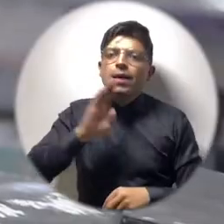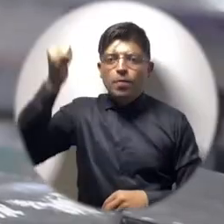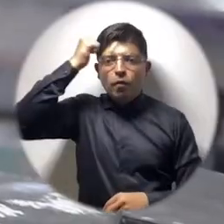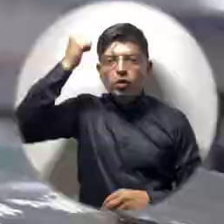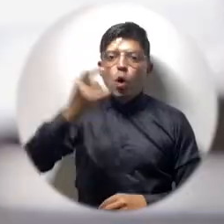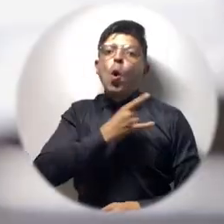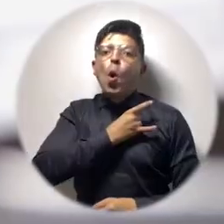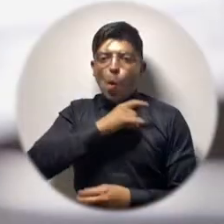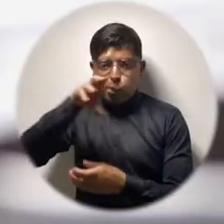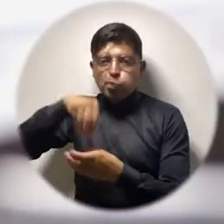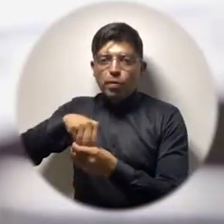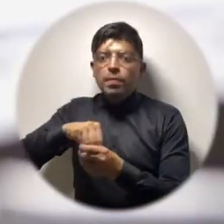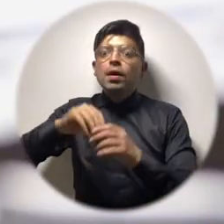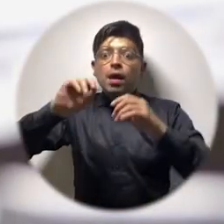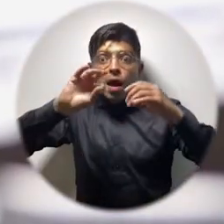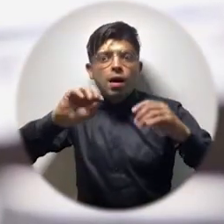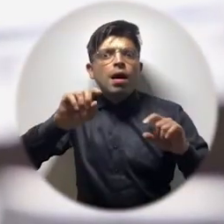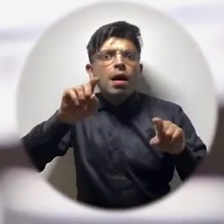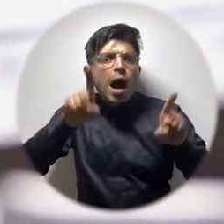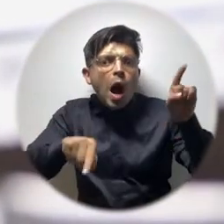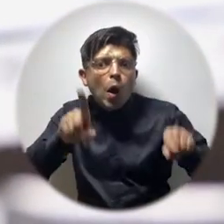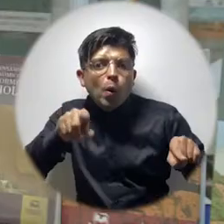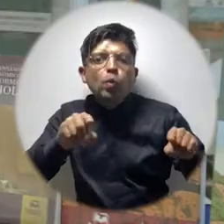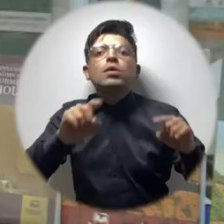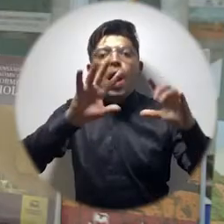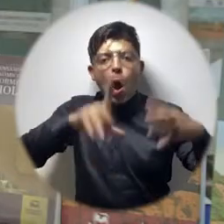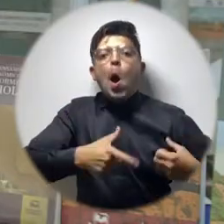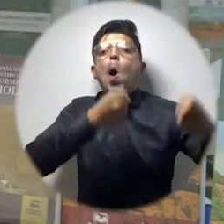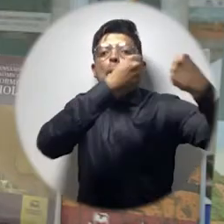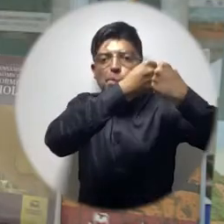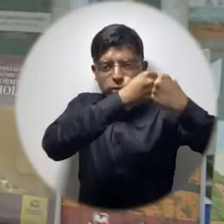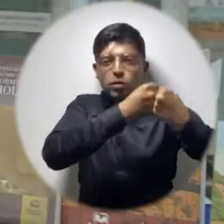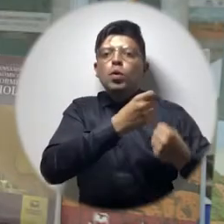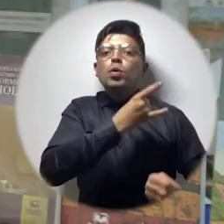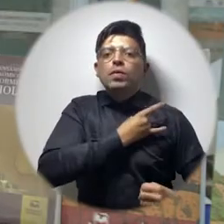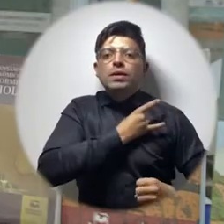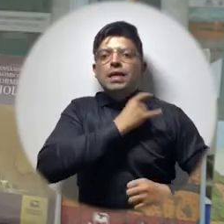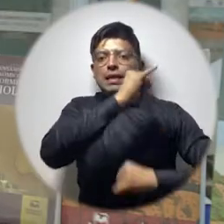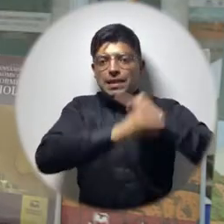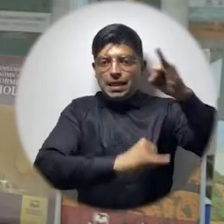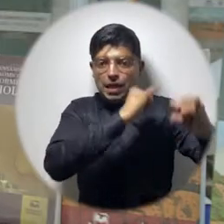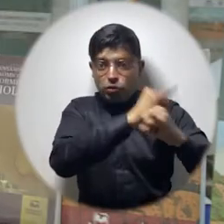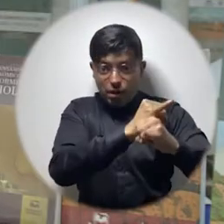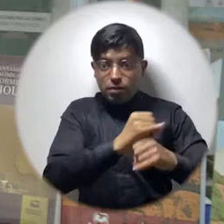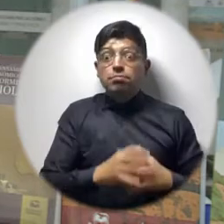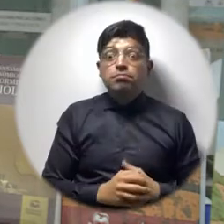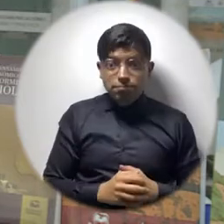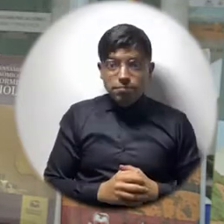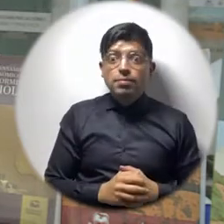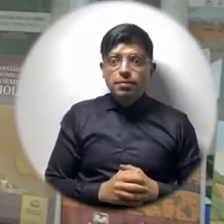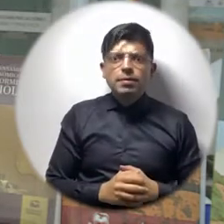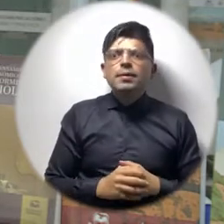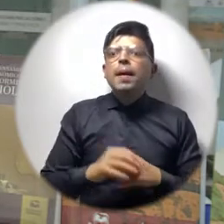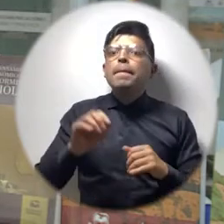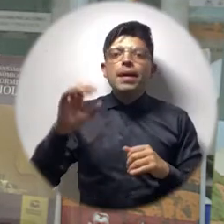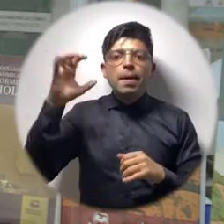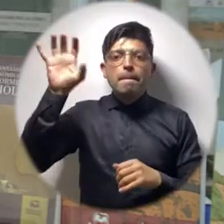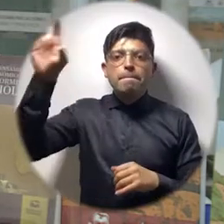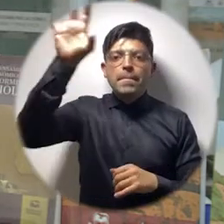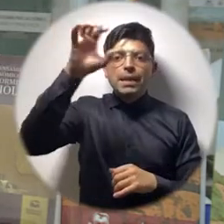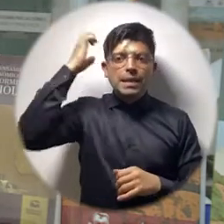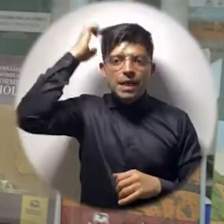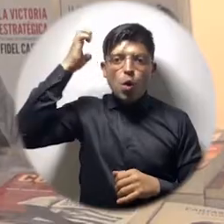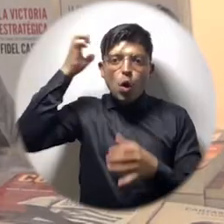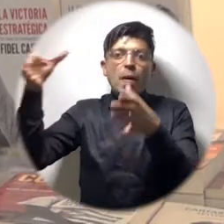por docentes de la universidad, junto, algunos también son con convenios con universidades internacionales y con la